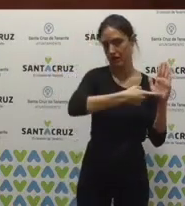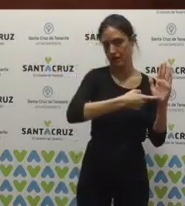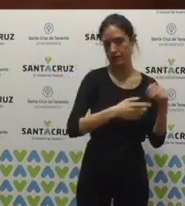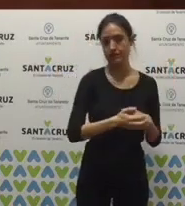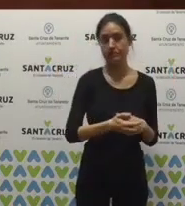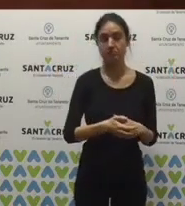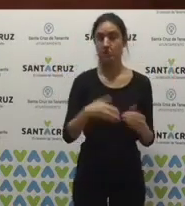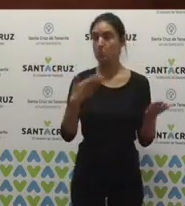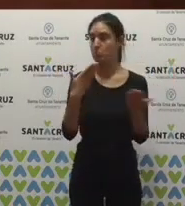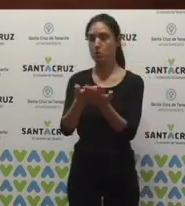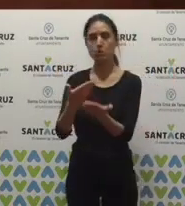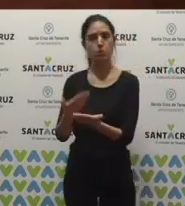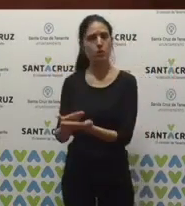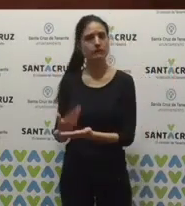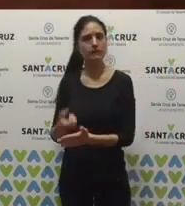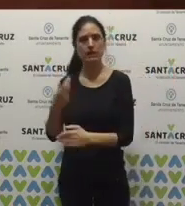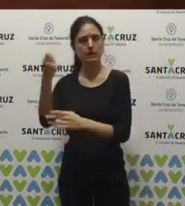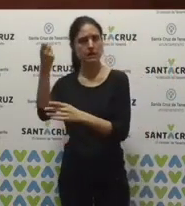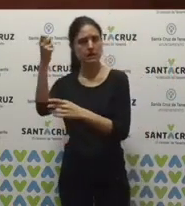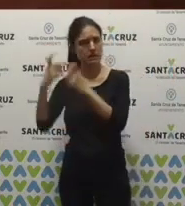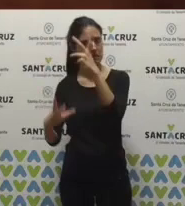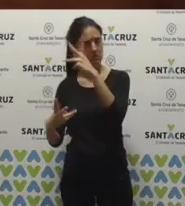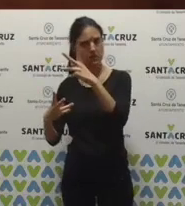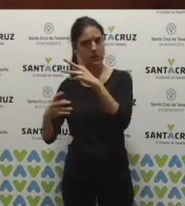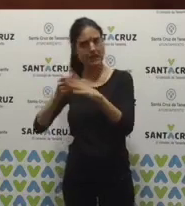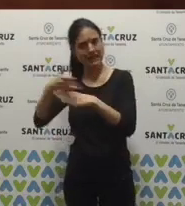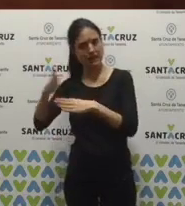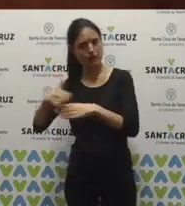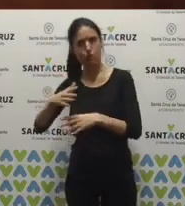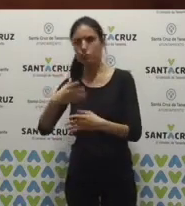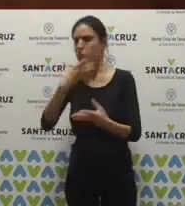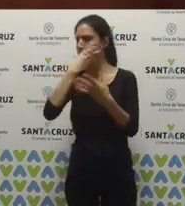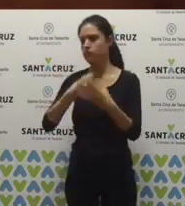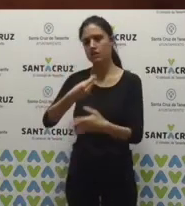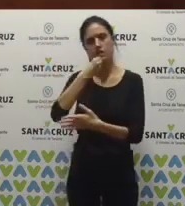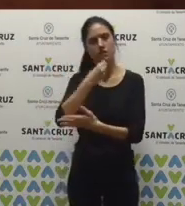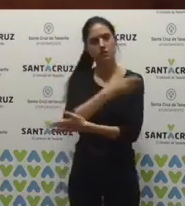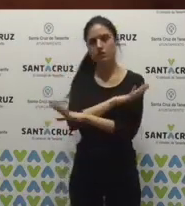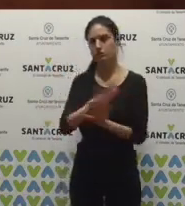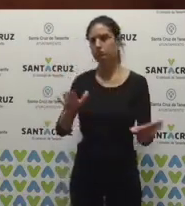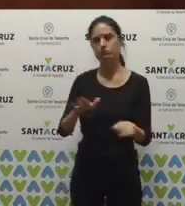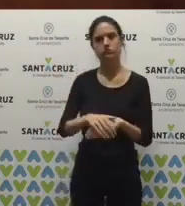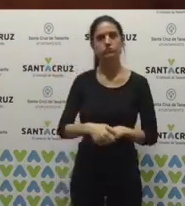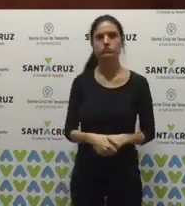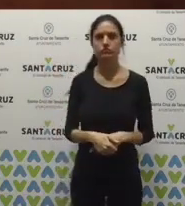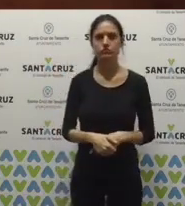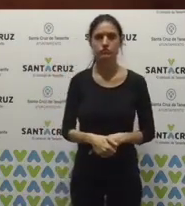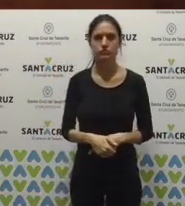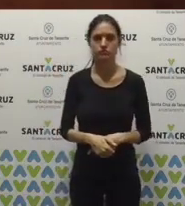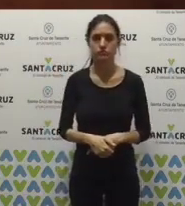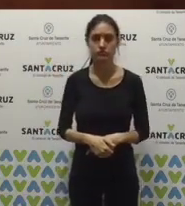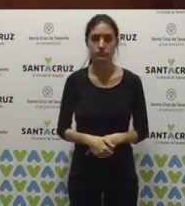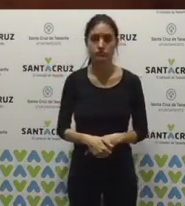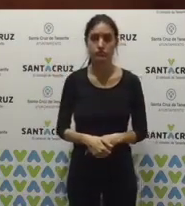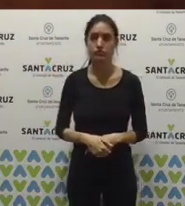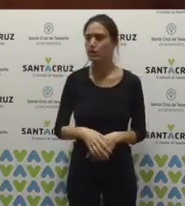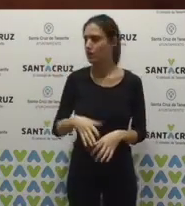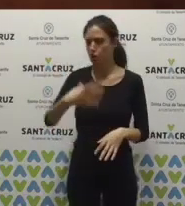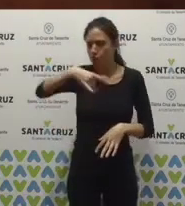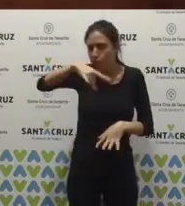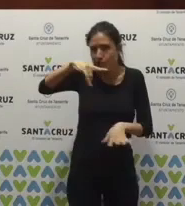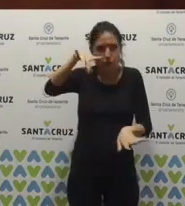fantásticas y admirables y dignas de alguien como ustedes por supuesto por por matizar